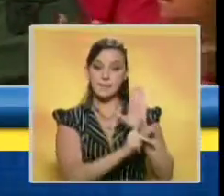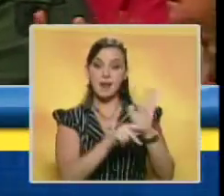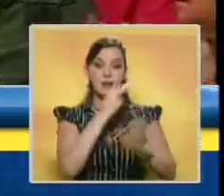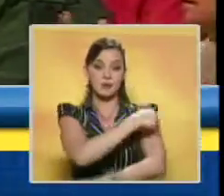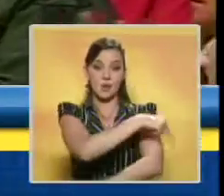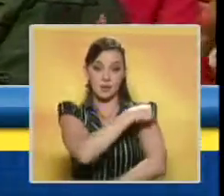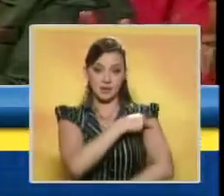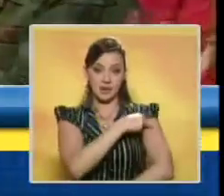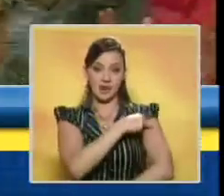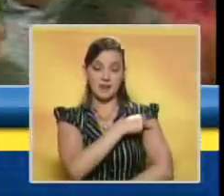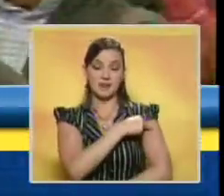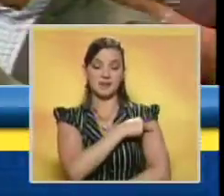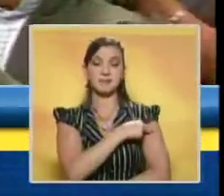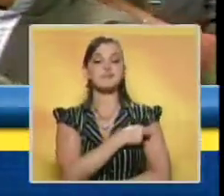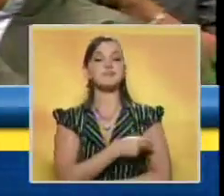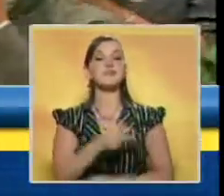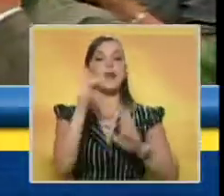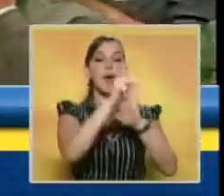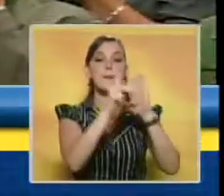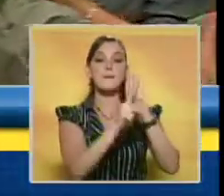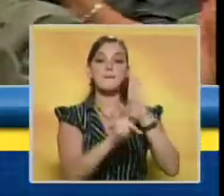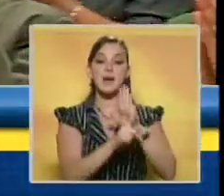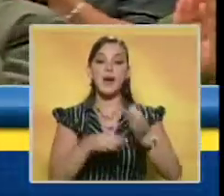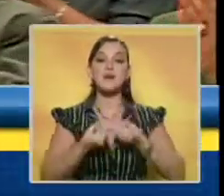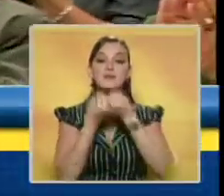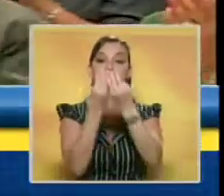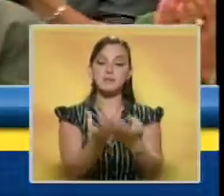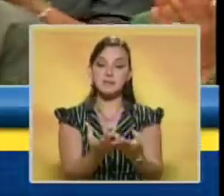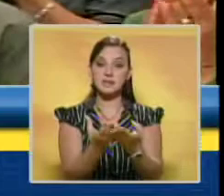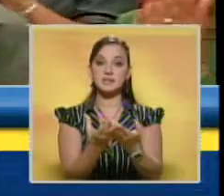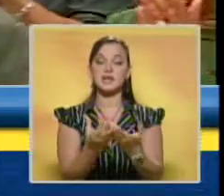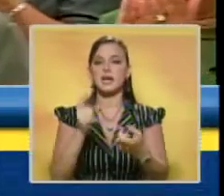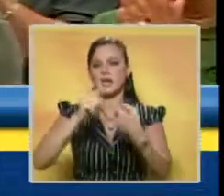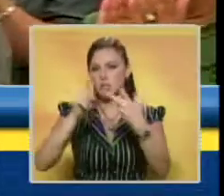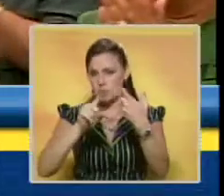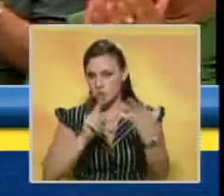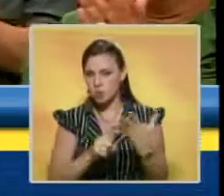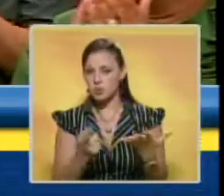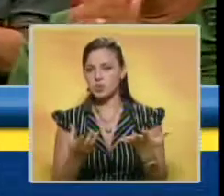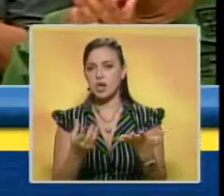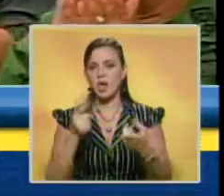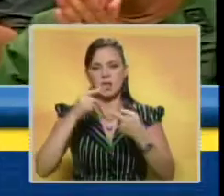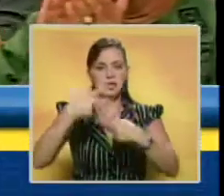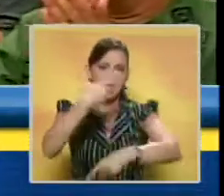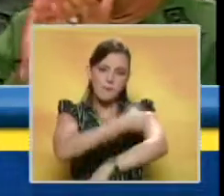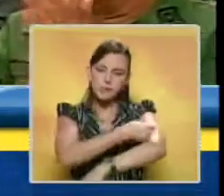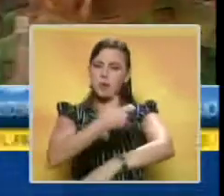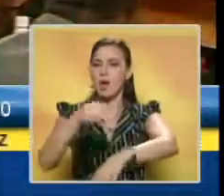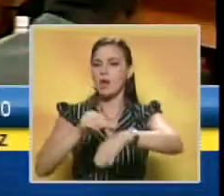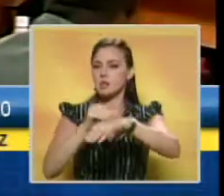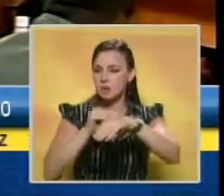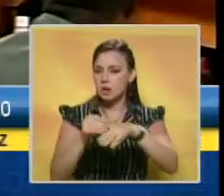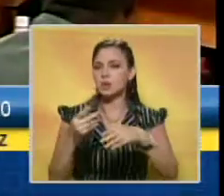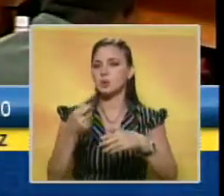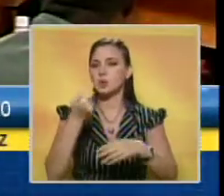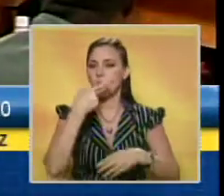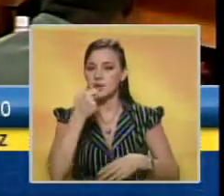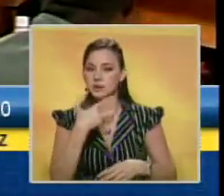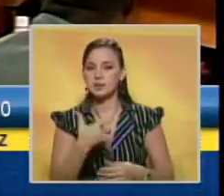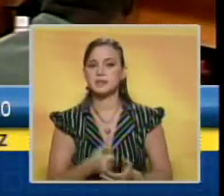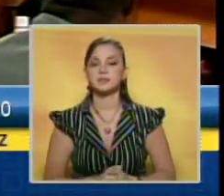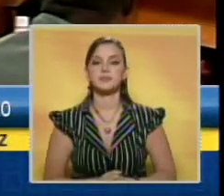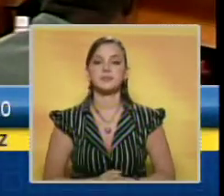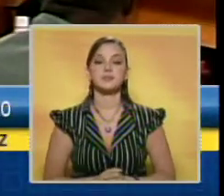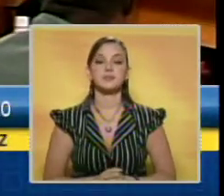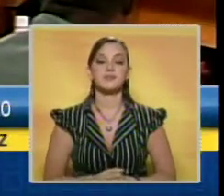hospitalario, el plan de abastecimiento seguro de insumos, medicina. El primer